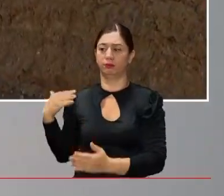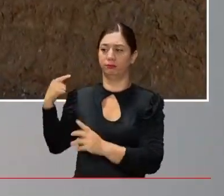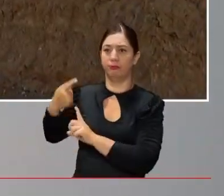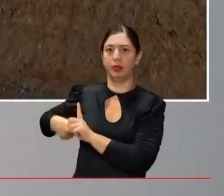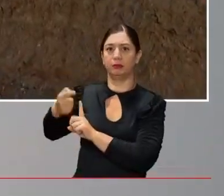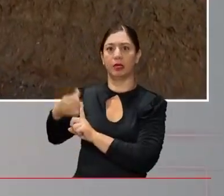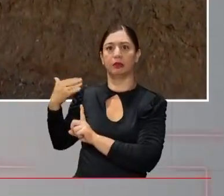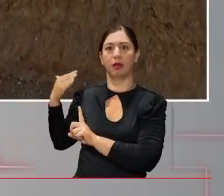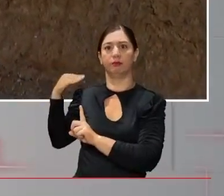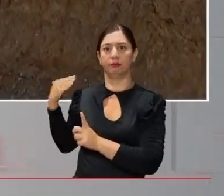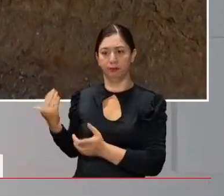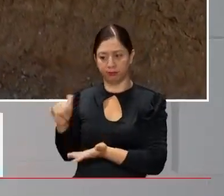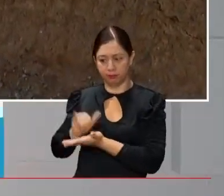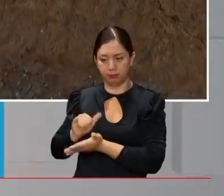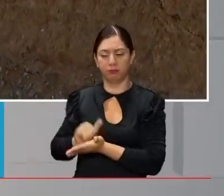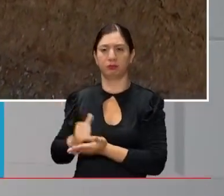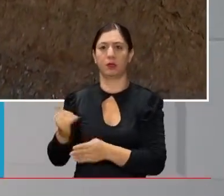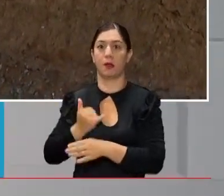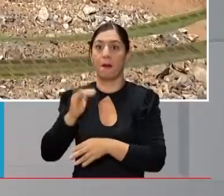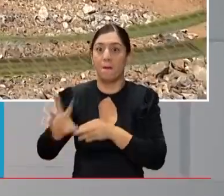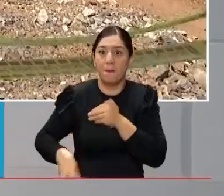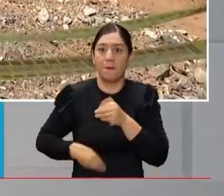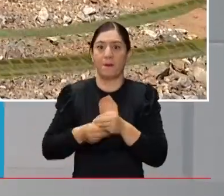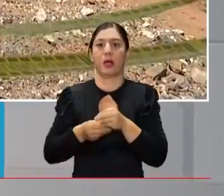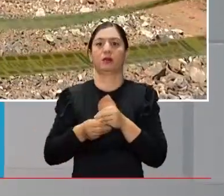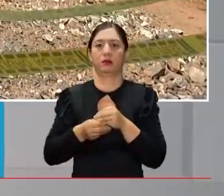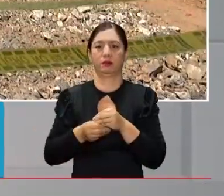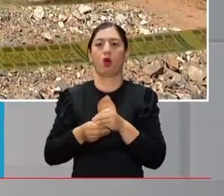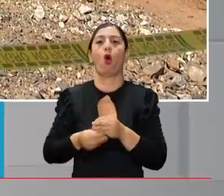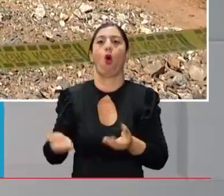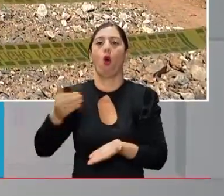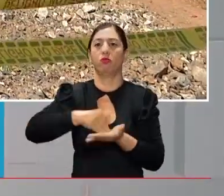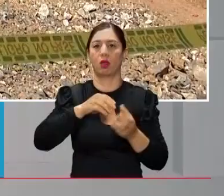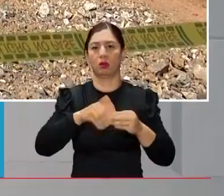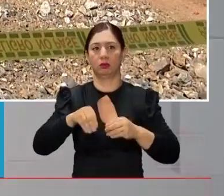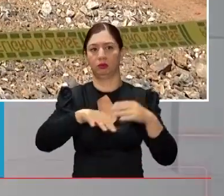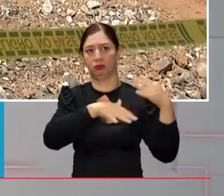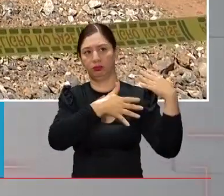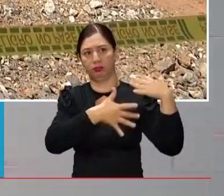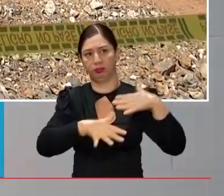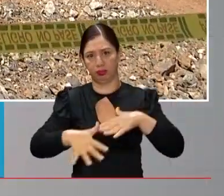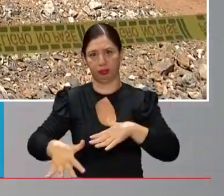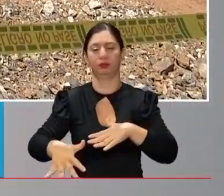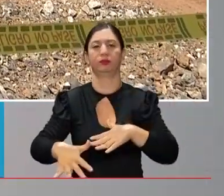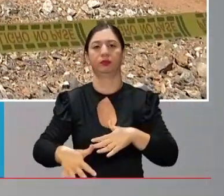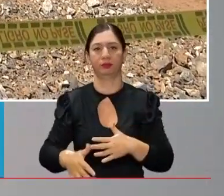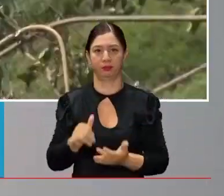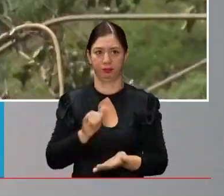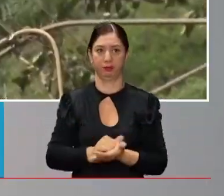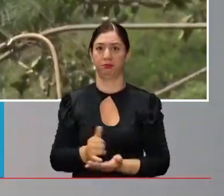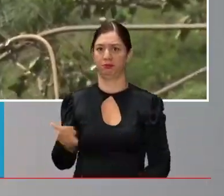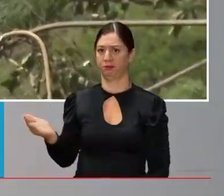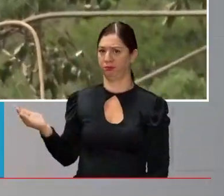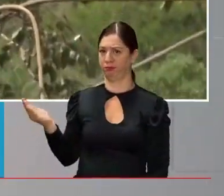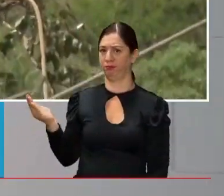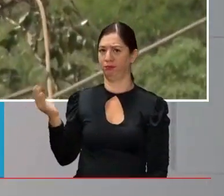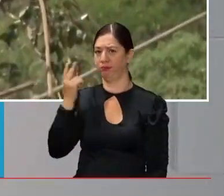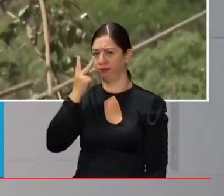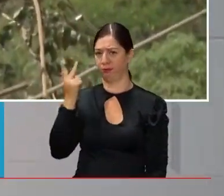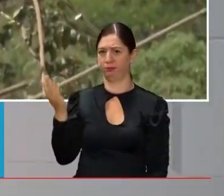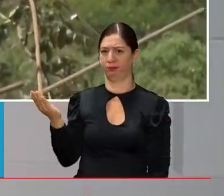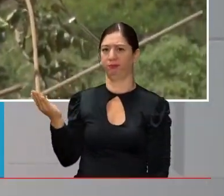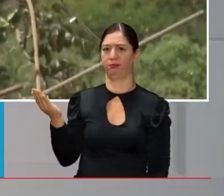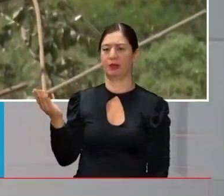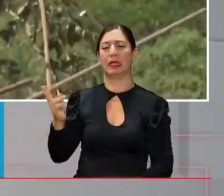meses atrás. Y ahora también le añadimos un nuevo desprendimiento de banca. Tal cual, Luz Ángeles, y ya estamos viendo las imágenes.